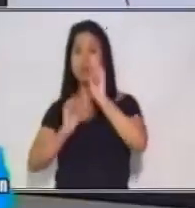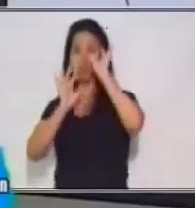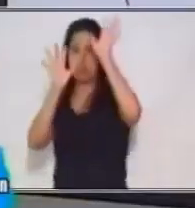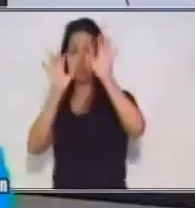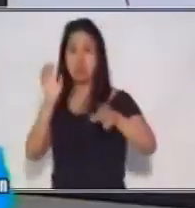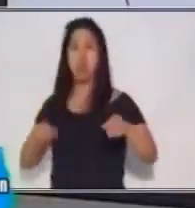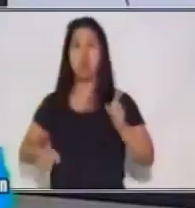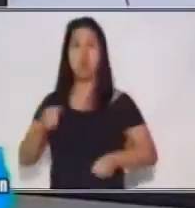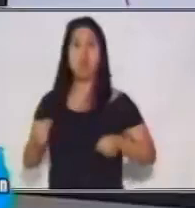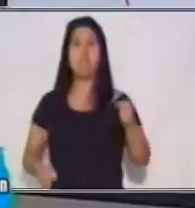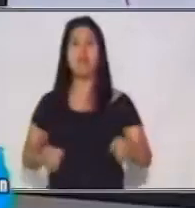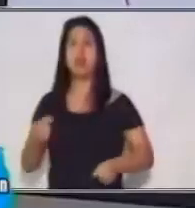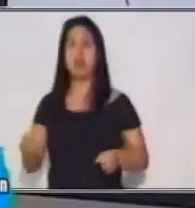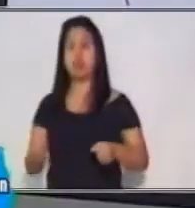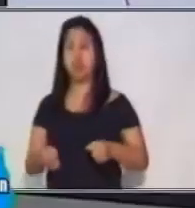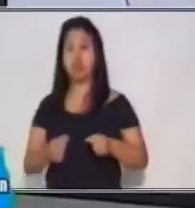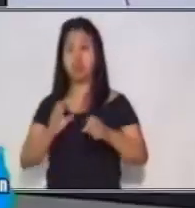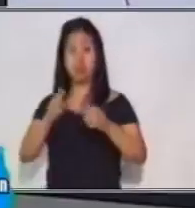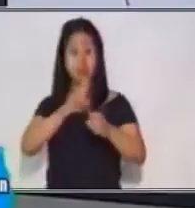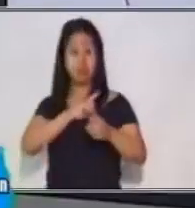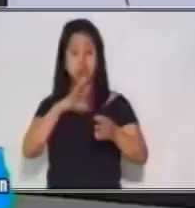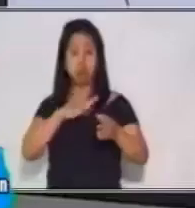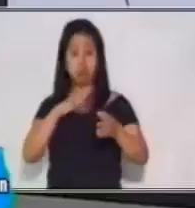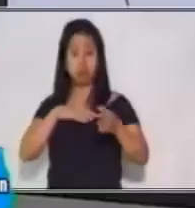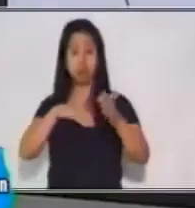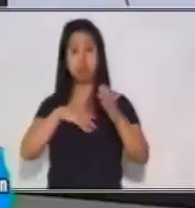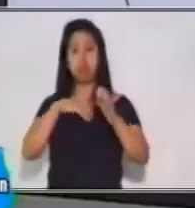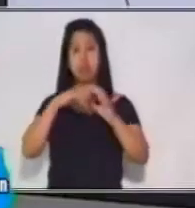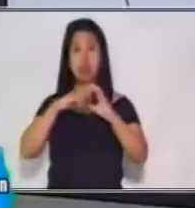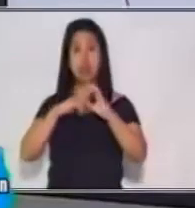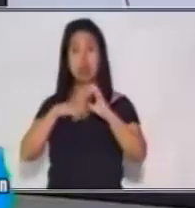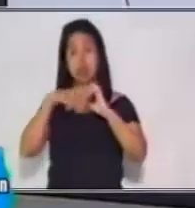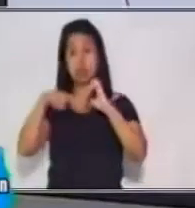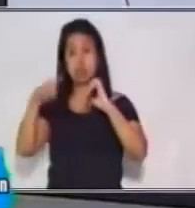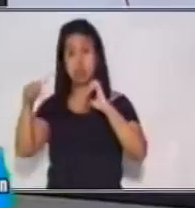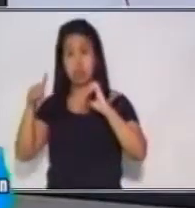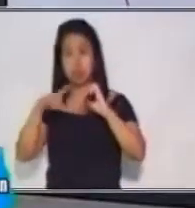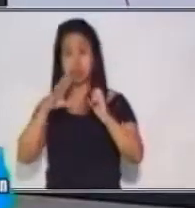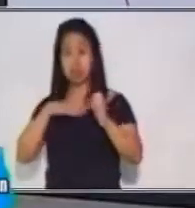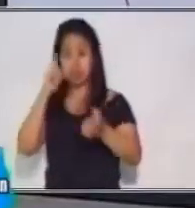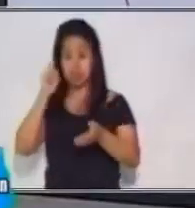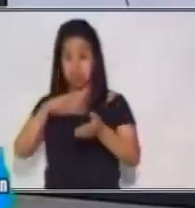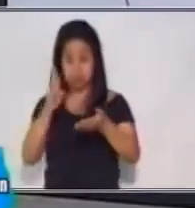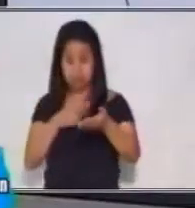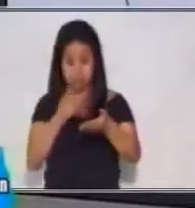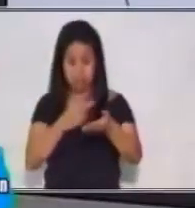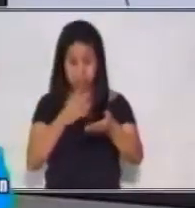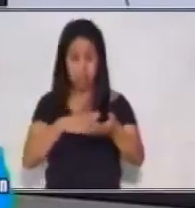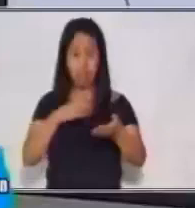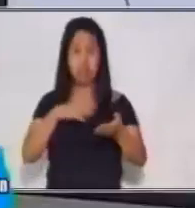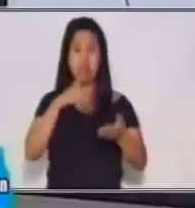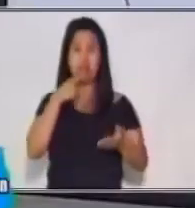encuestas, tienes que venir, revisar las encuestas y determinar cuántos niños